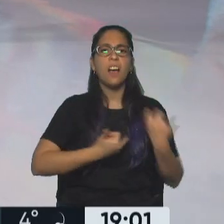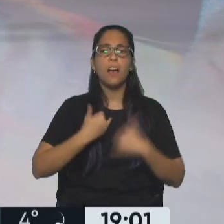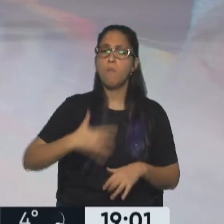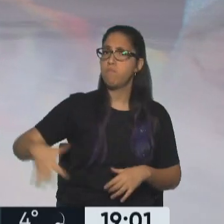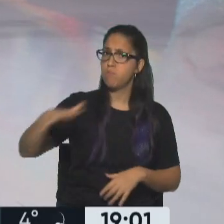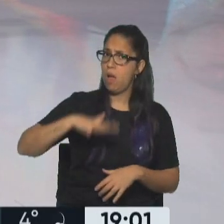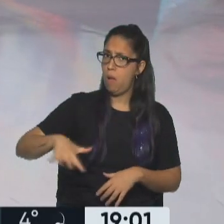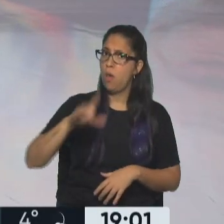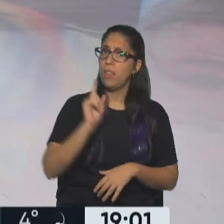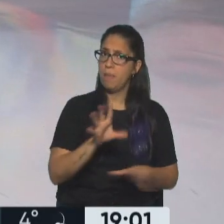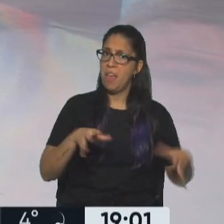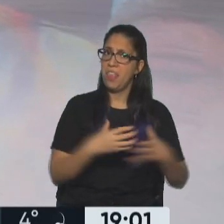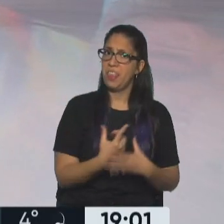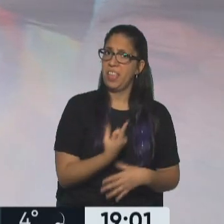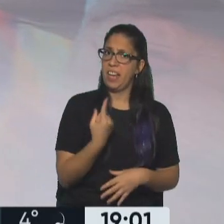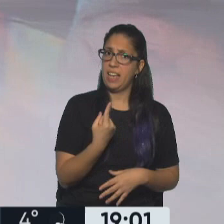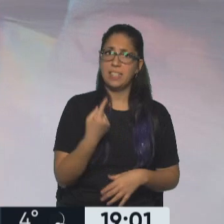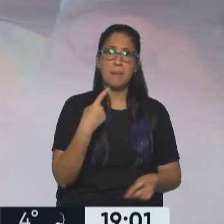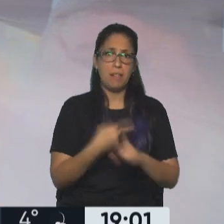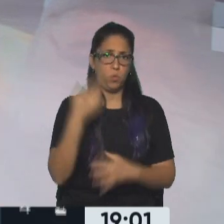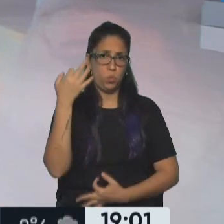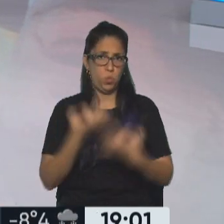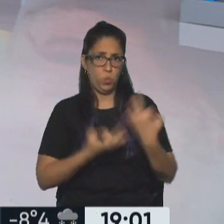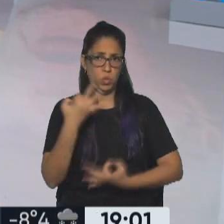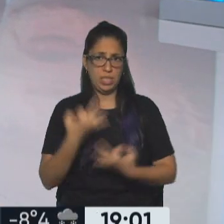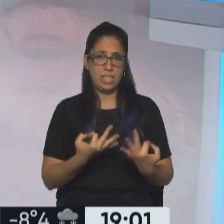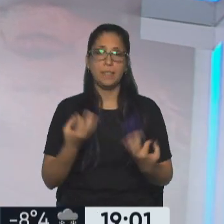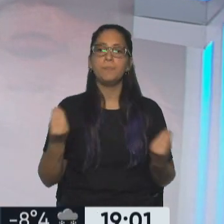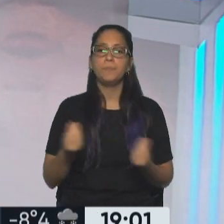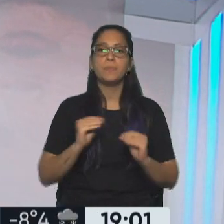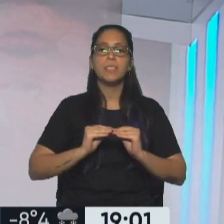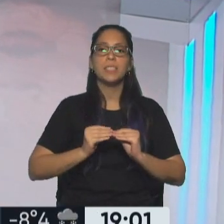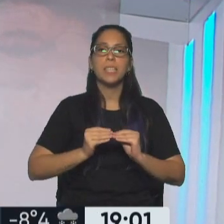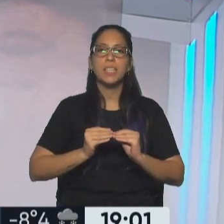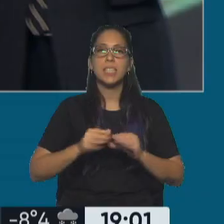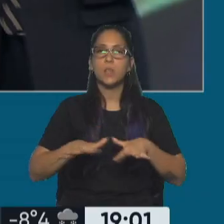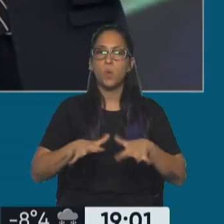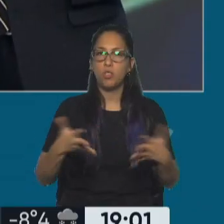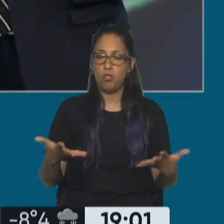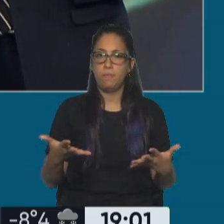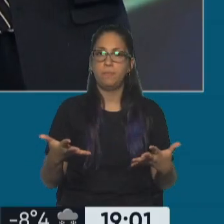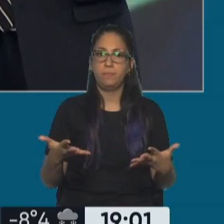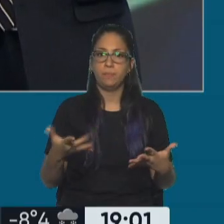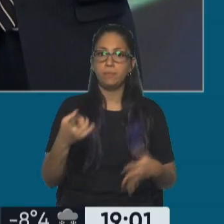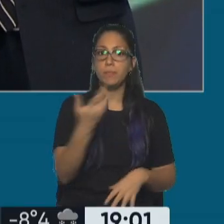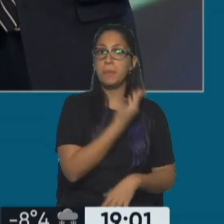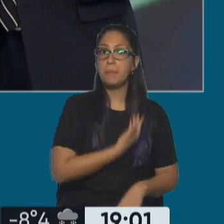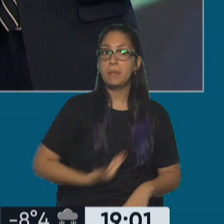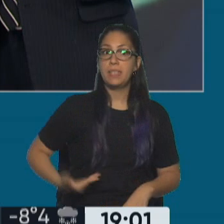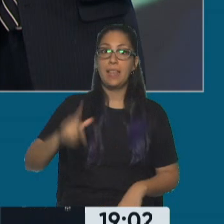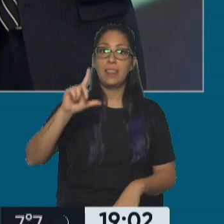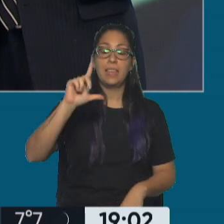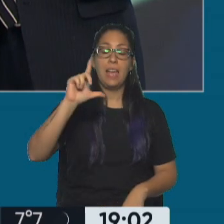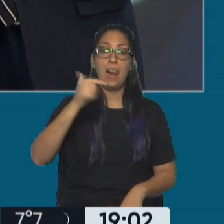dirigencia política y la justicia también, Horacio, porque ¿cuál es la situación el día después de que Guillermo